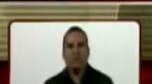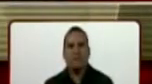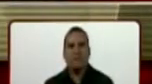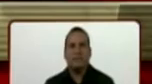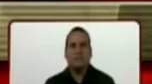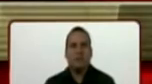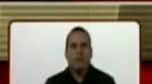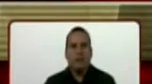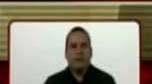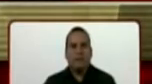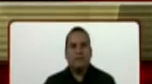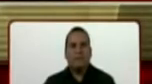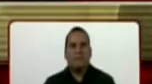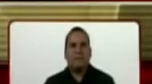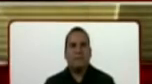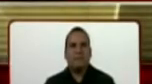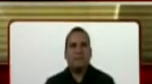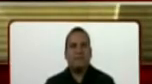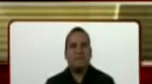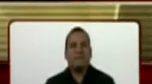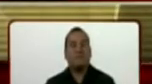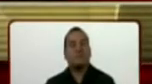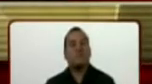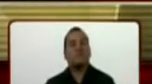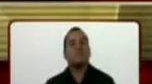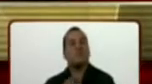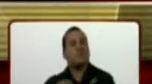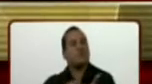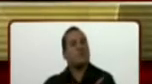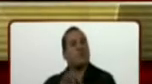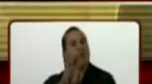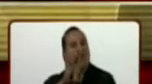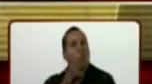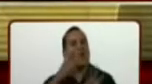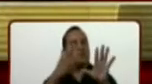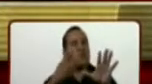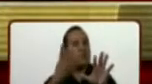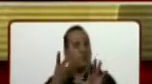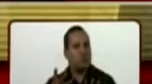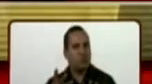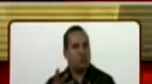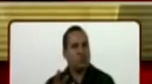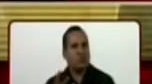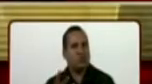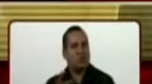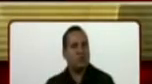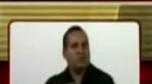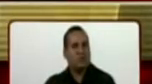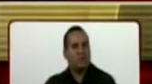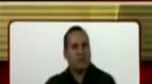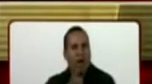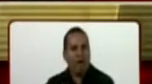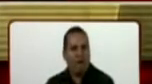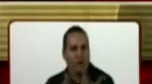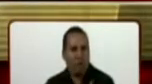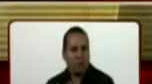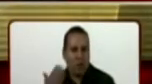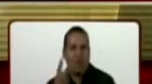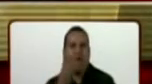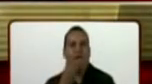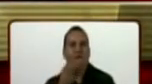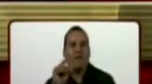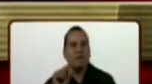si le digo, nuestro registro del 489 señala, que lo actualizamos cada media hora, que hasta hace unos 20 minutos había